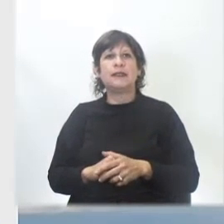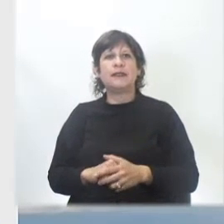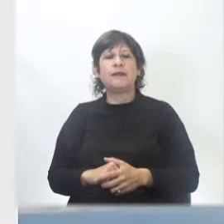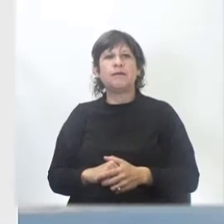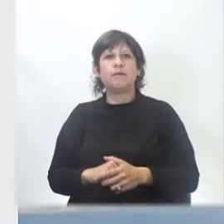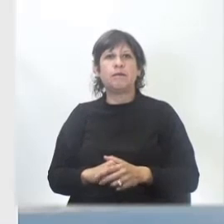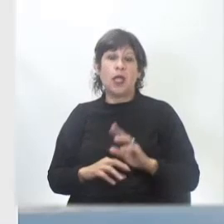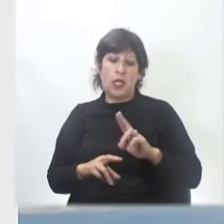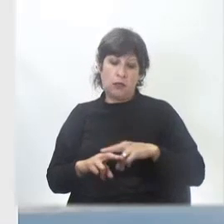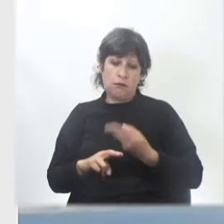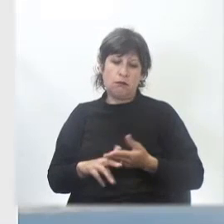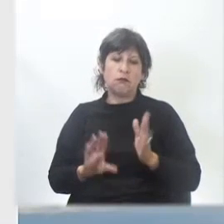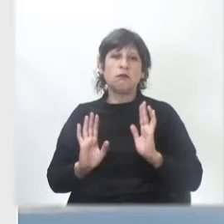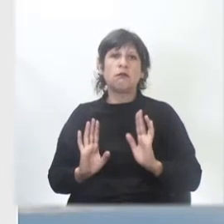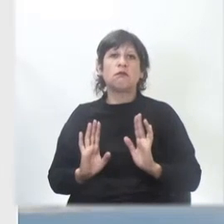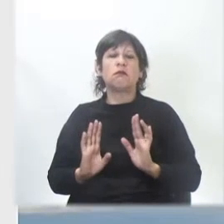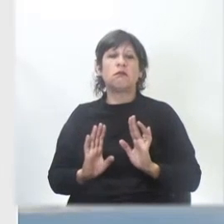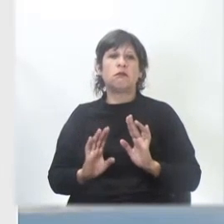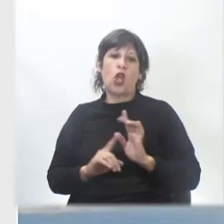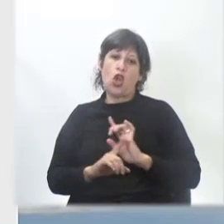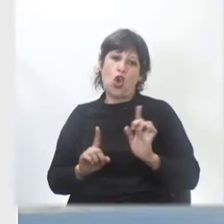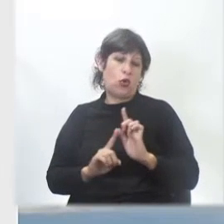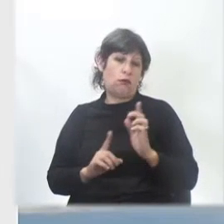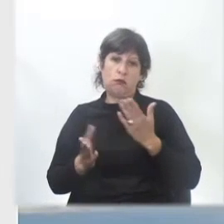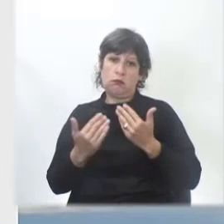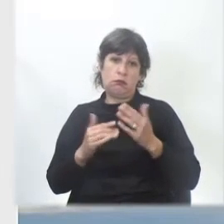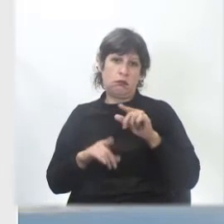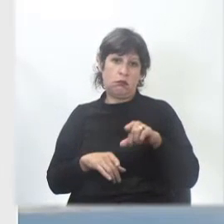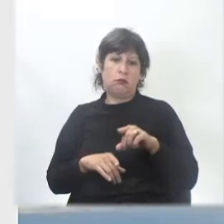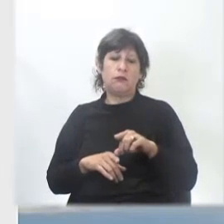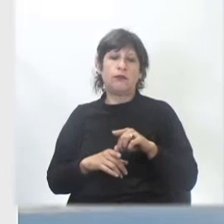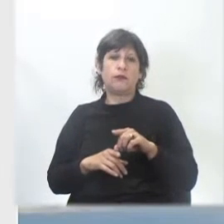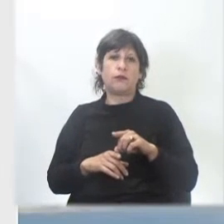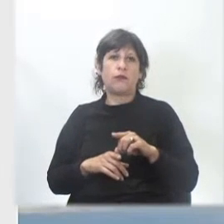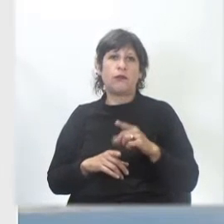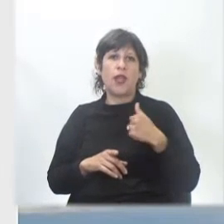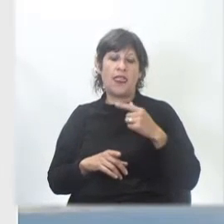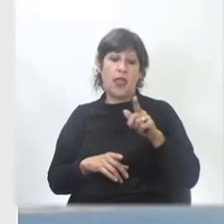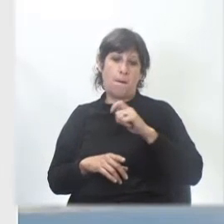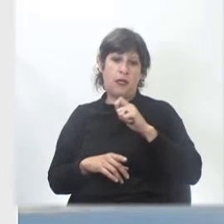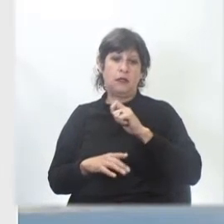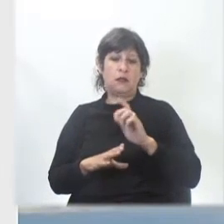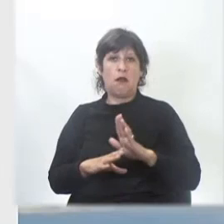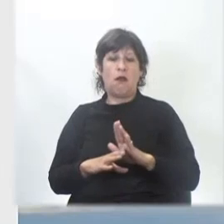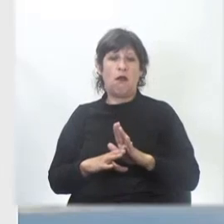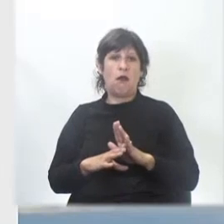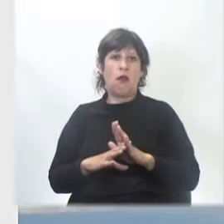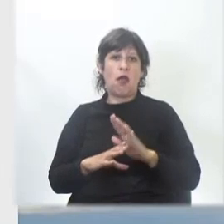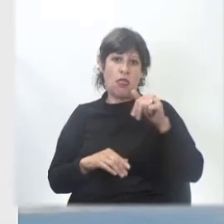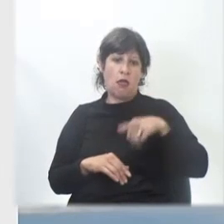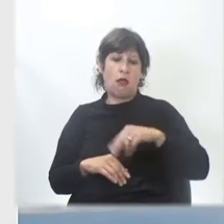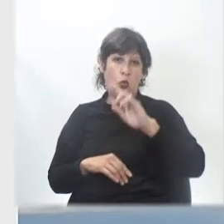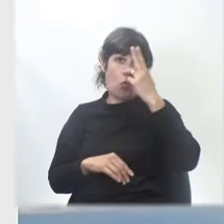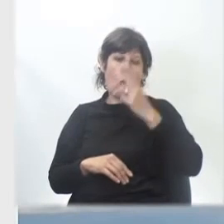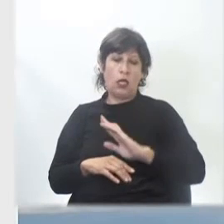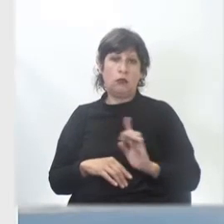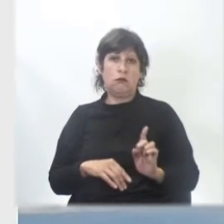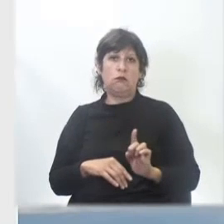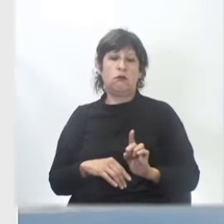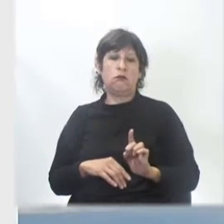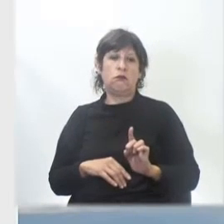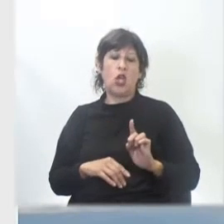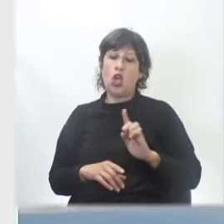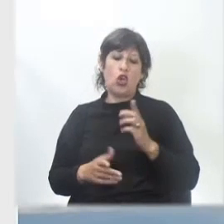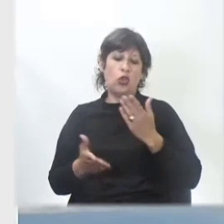Y vuelvo a decir, no estamos hablando de la prensa uruguaya, no